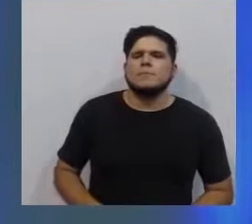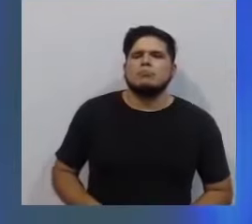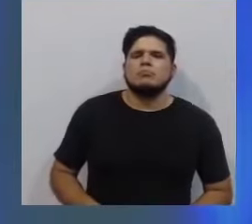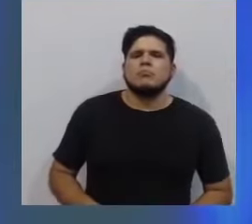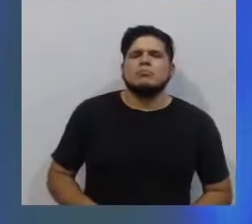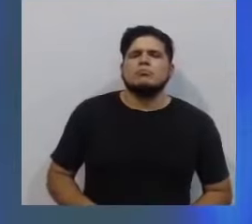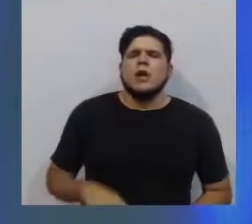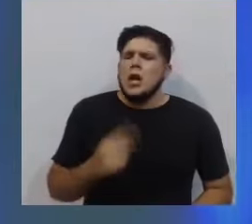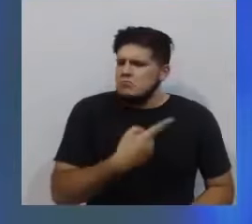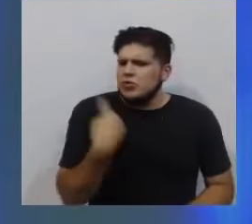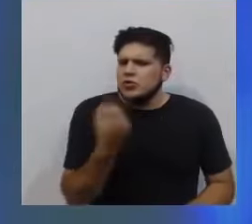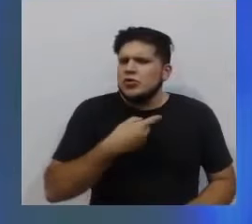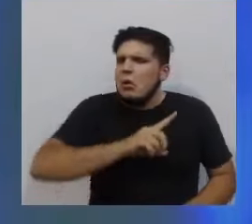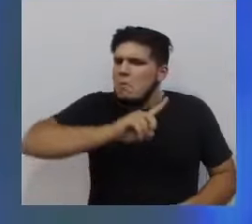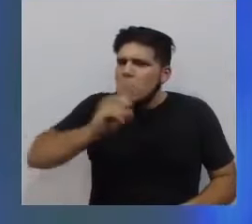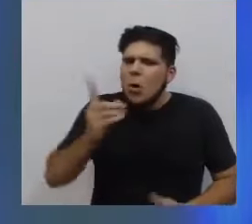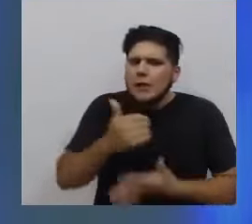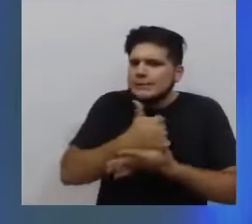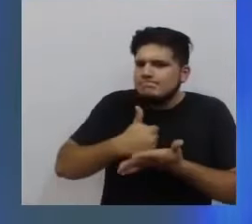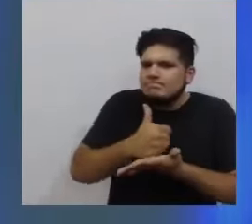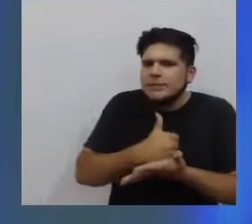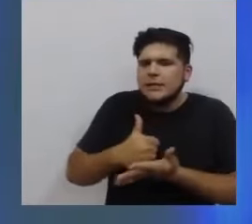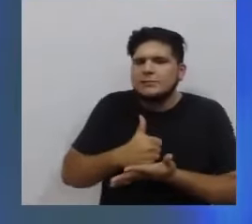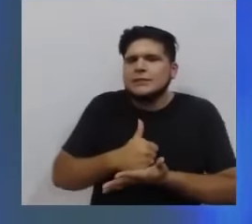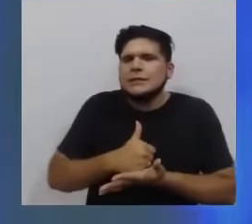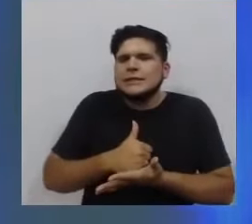el ansioso hace malas inversiones